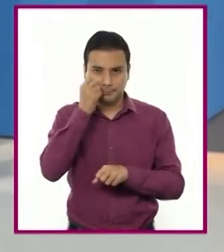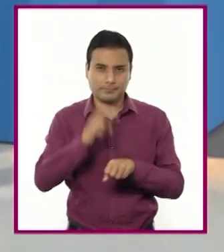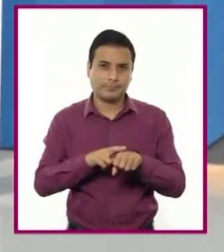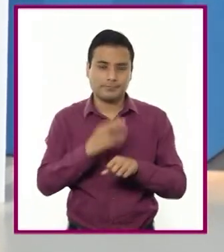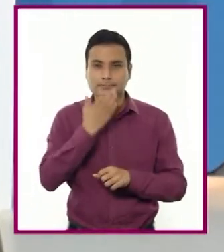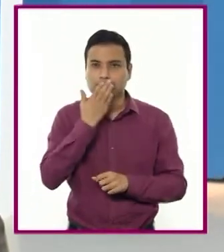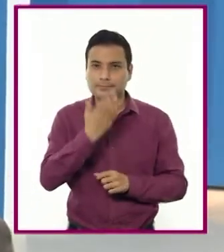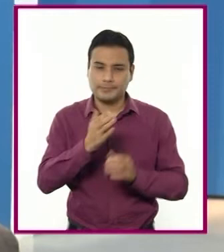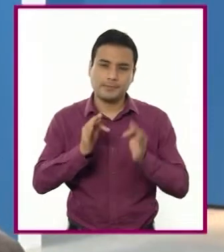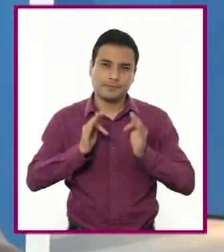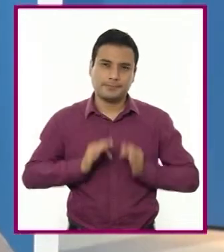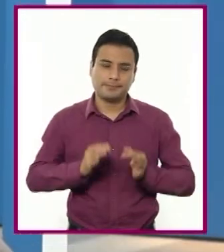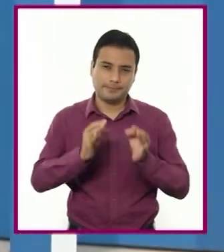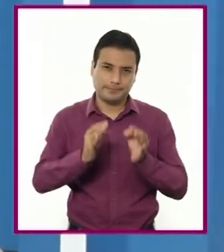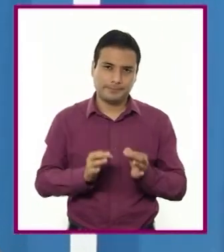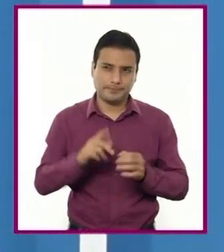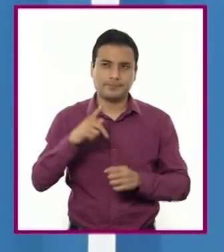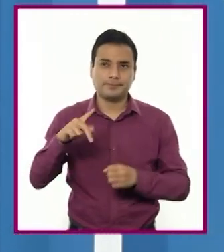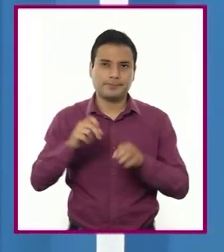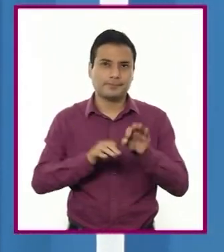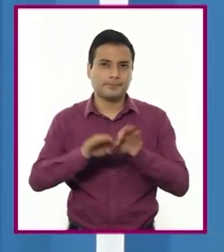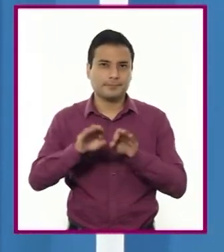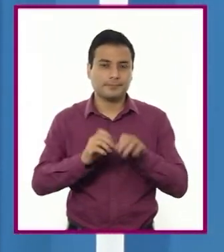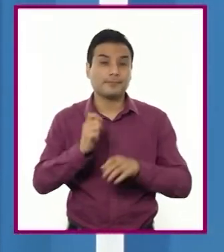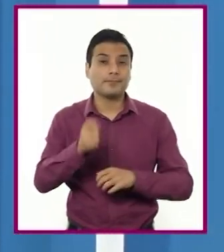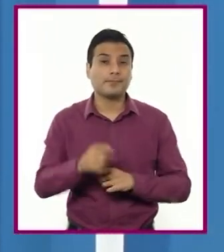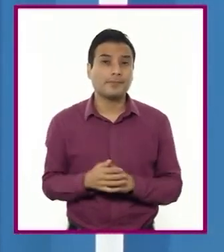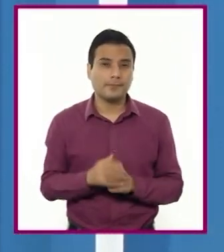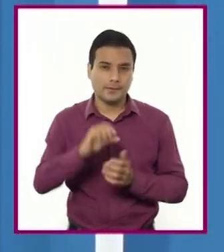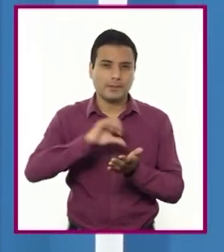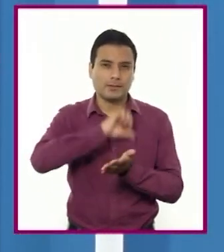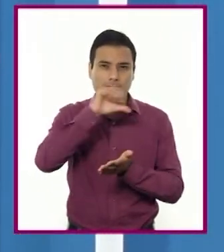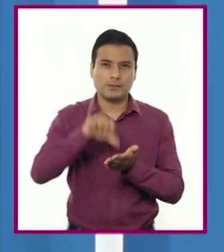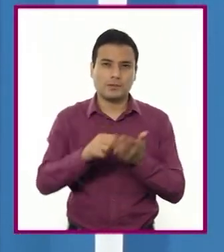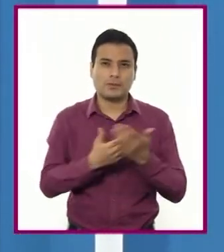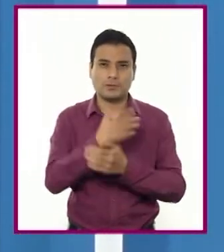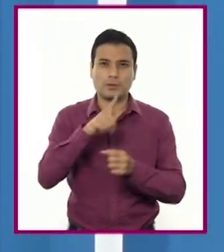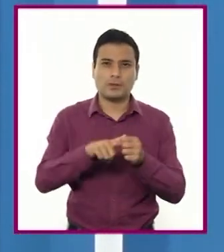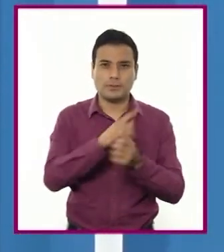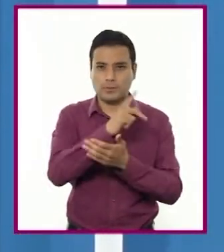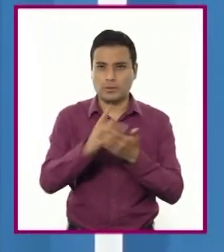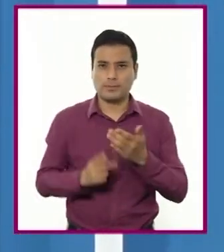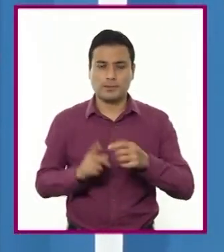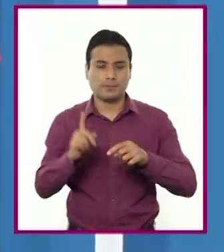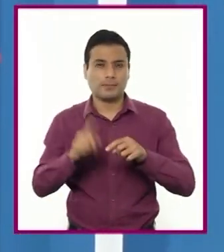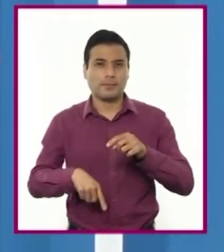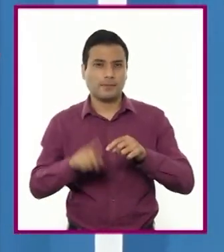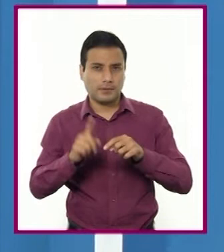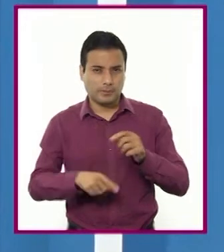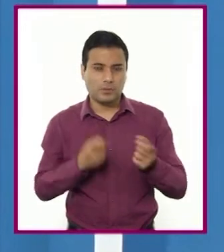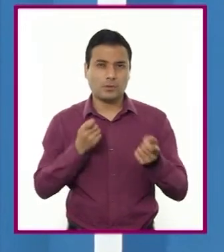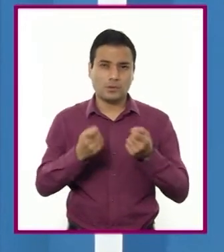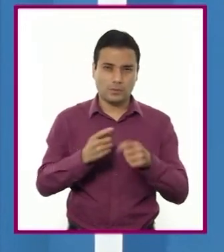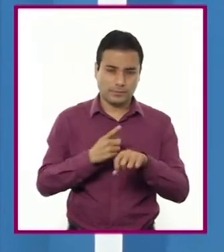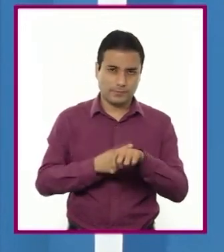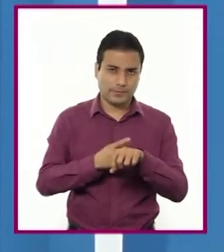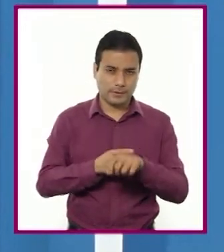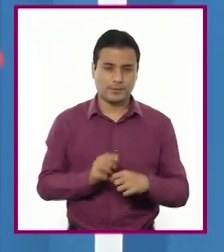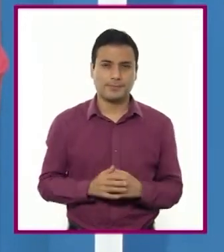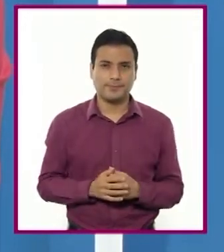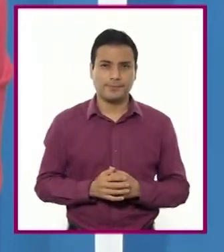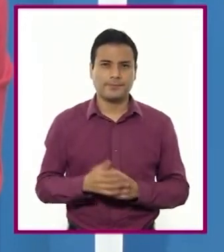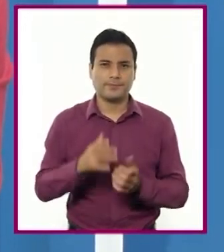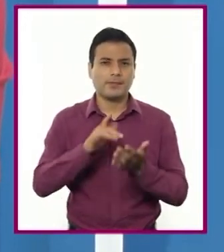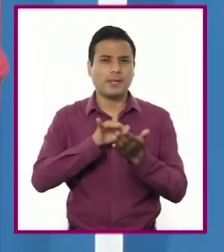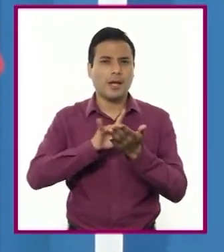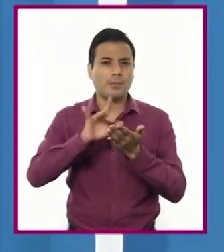Bienestar. Entre sus funciones está la de operar el Centro Nacional de Programas Preventivos y Control de Enfermedades. Brinda